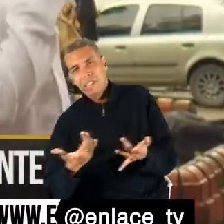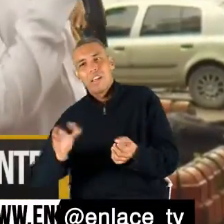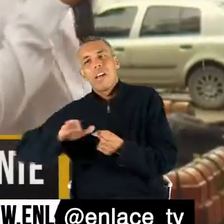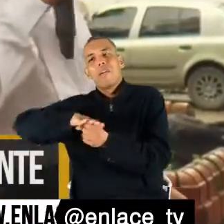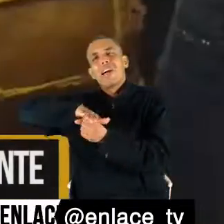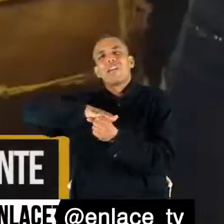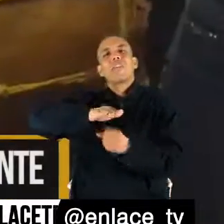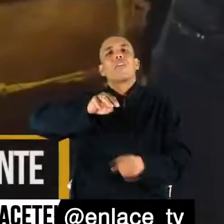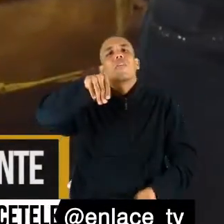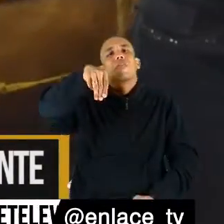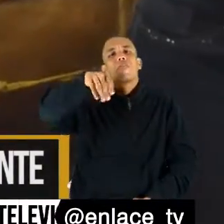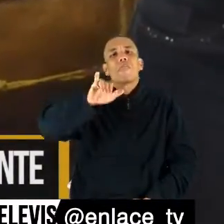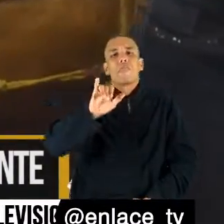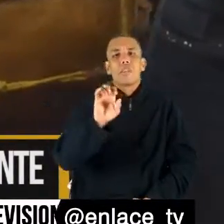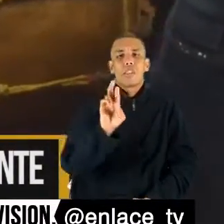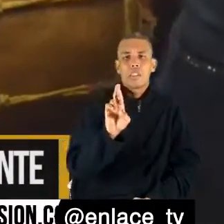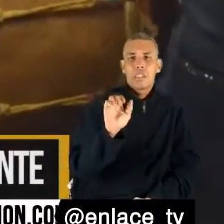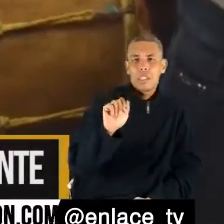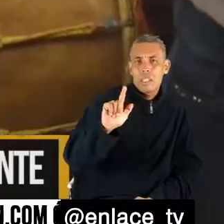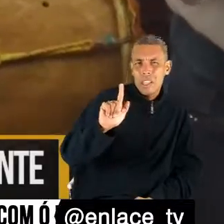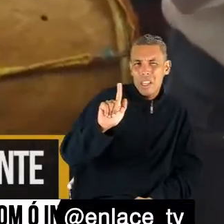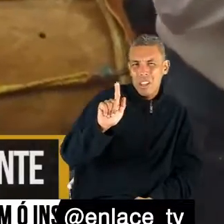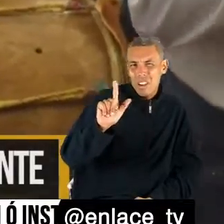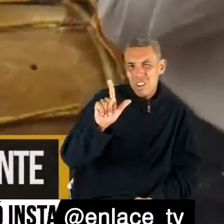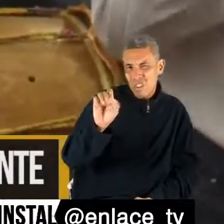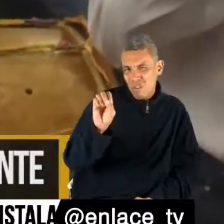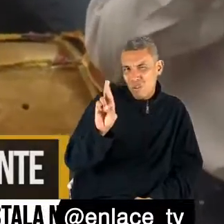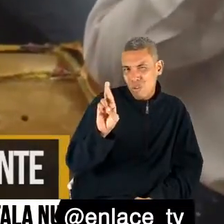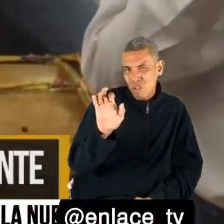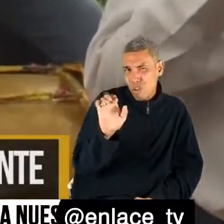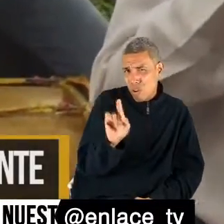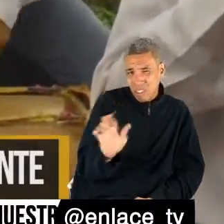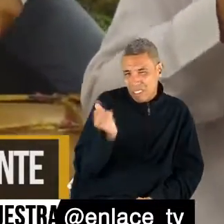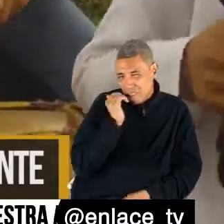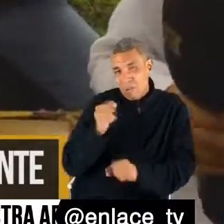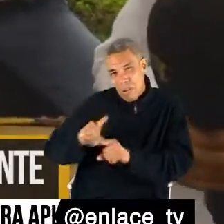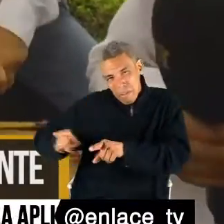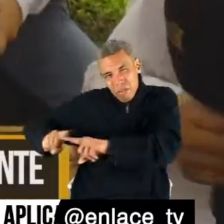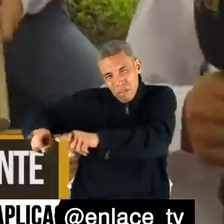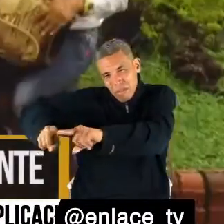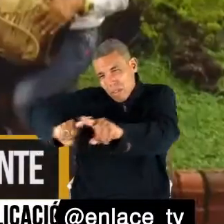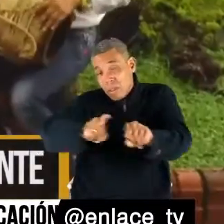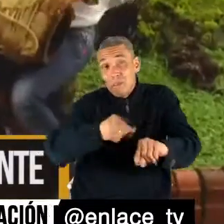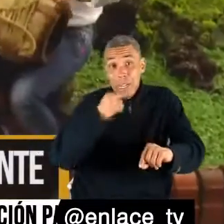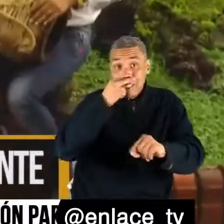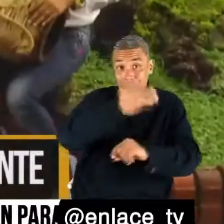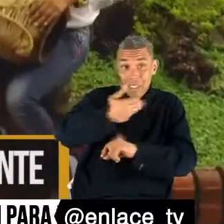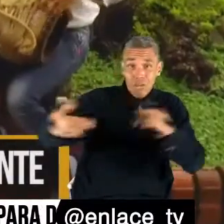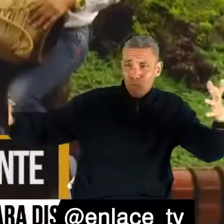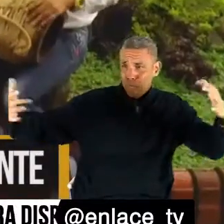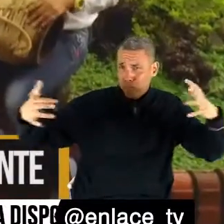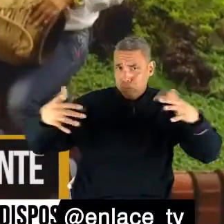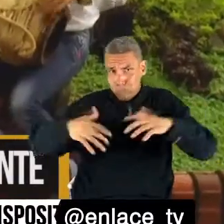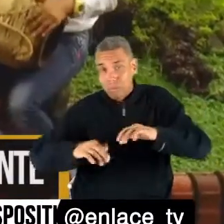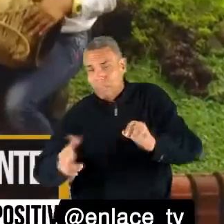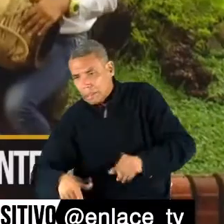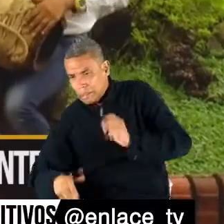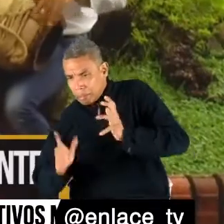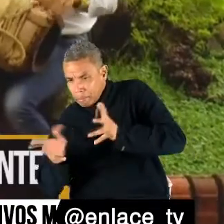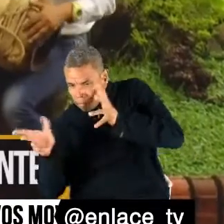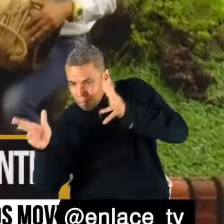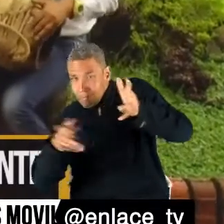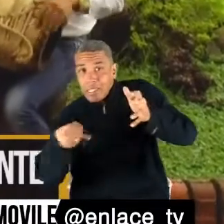ellos han cogido, se han desempeñado mejor, han soltado más sus capacidades para la música, y ha sido espectacular